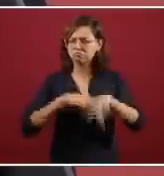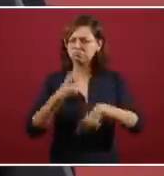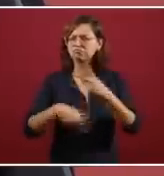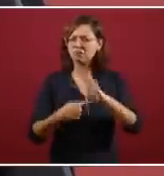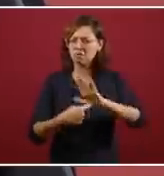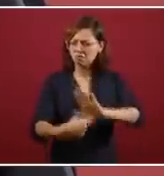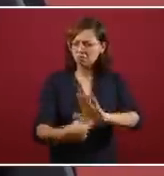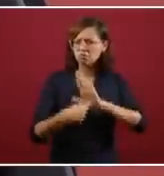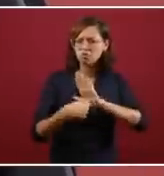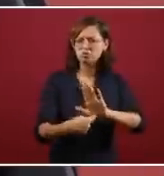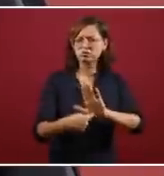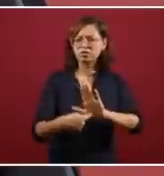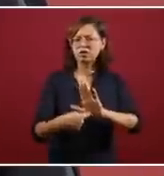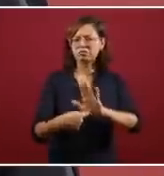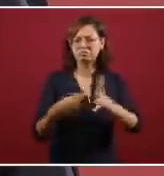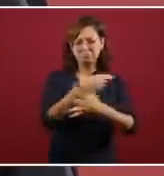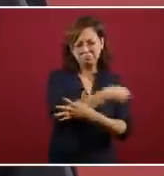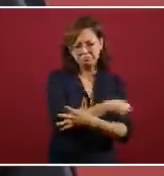está